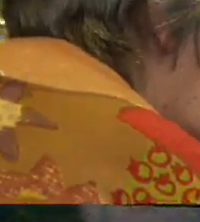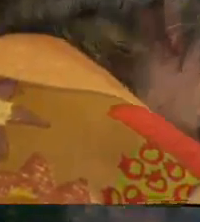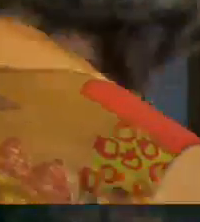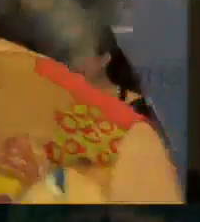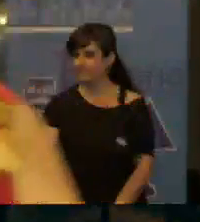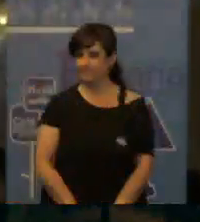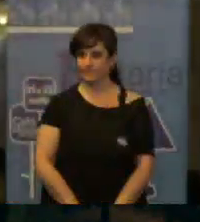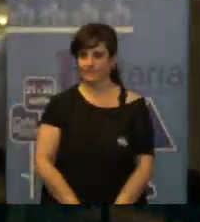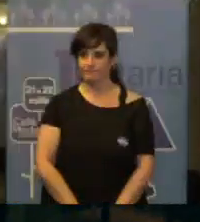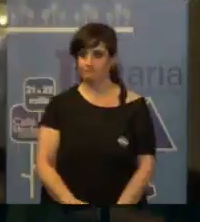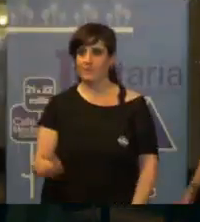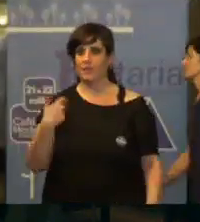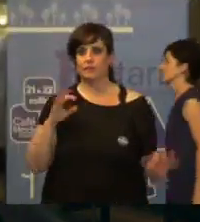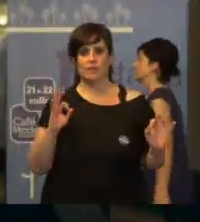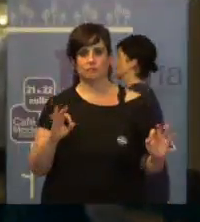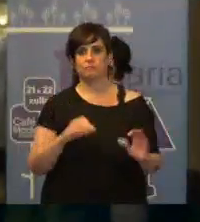Xa está.